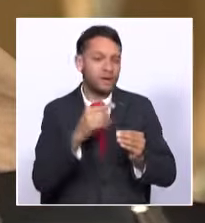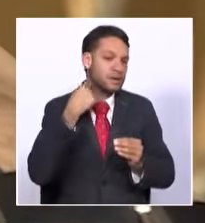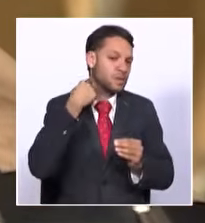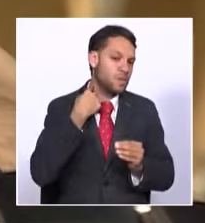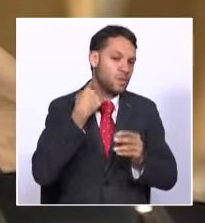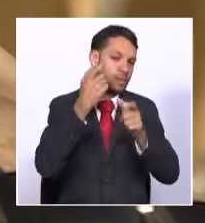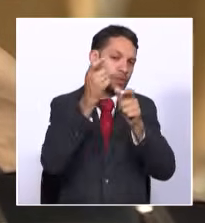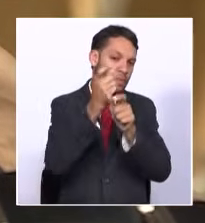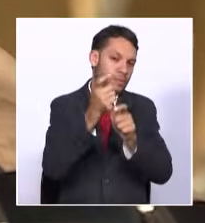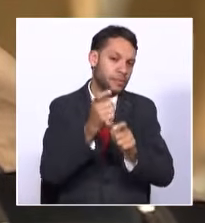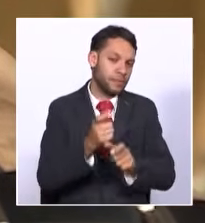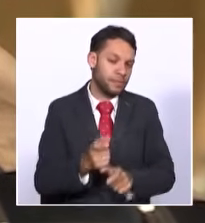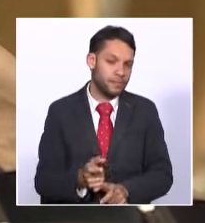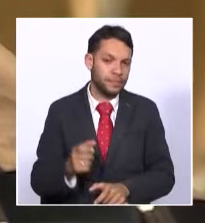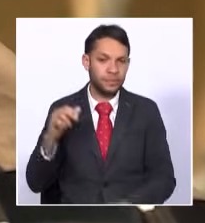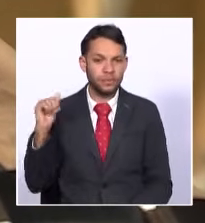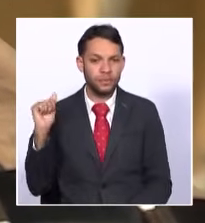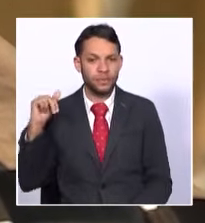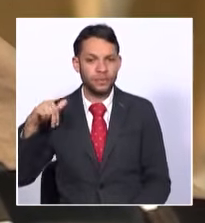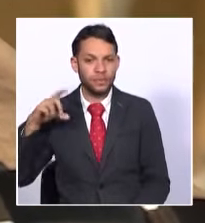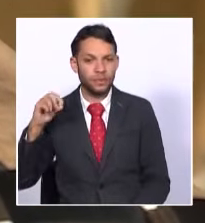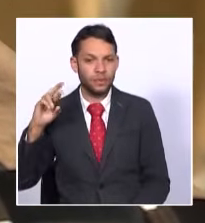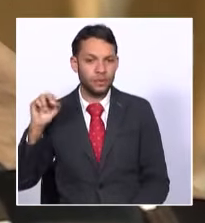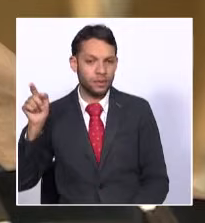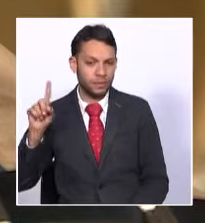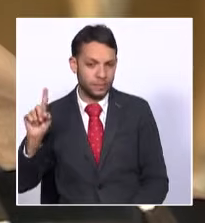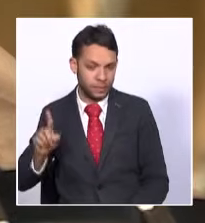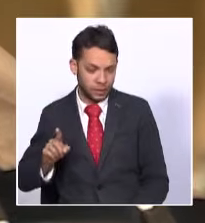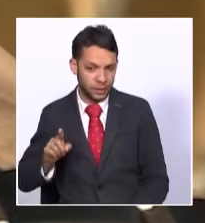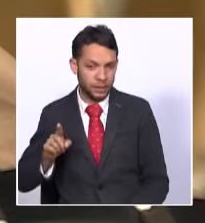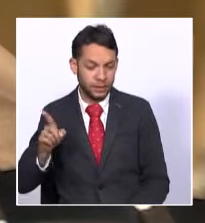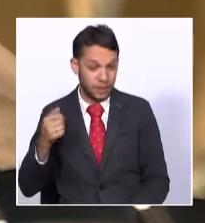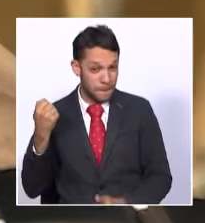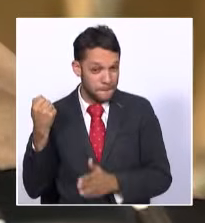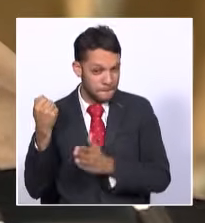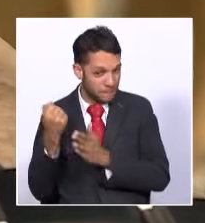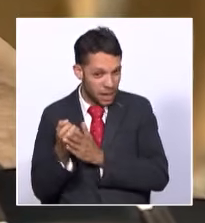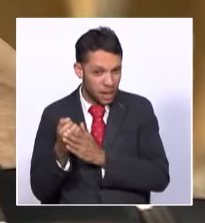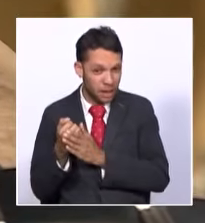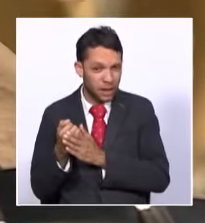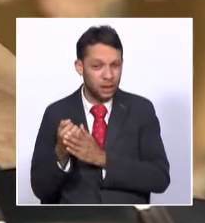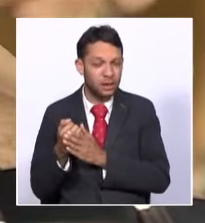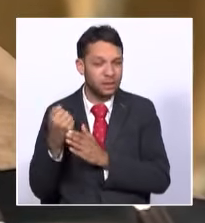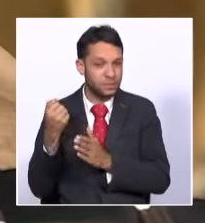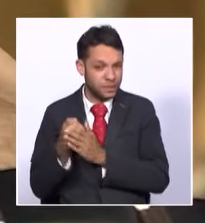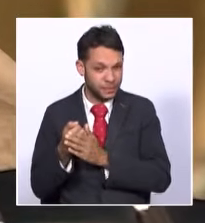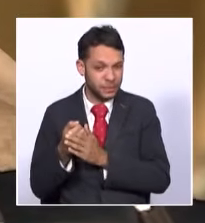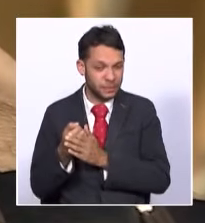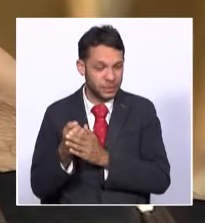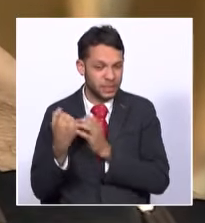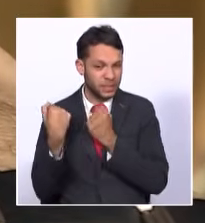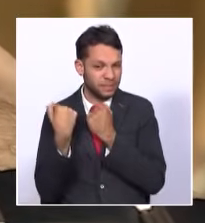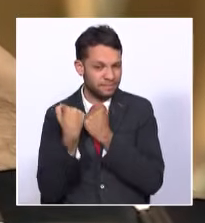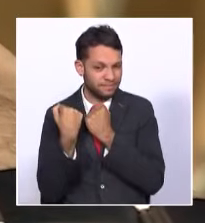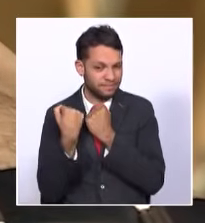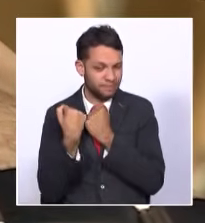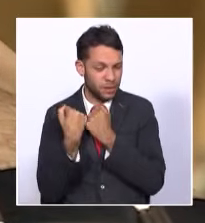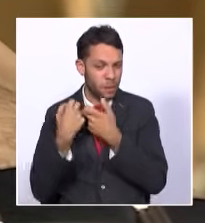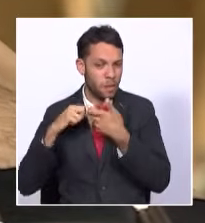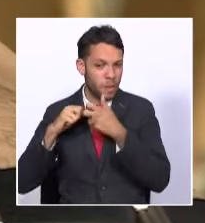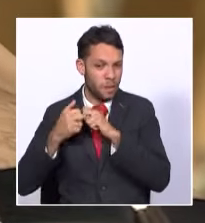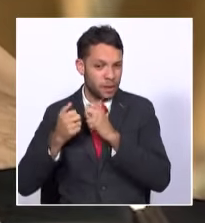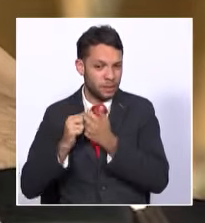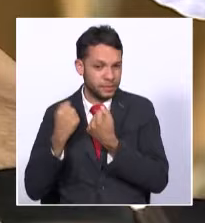que Andrés, el doctor Andrés, por el accidente que él tuvo y demás, y la retracción que está haciendo,